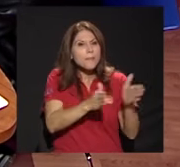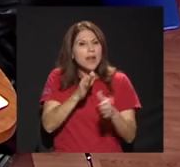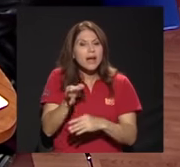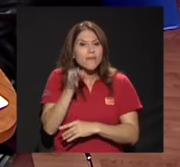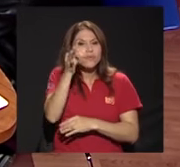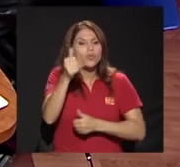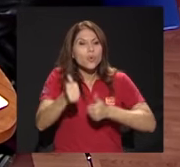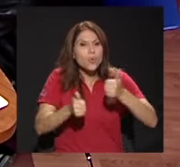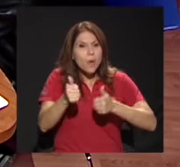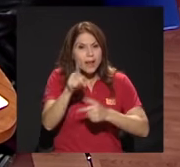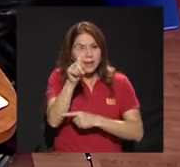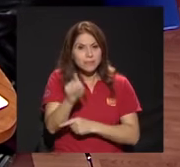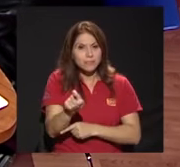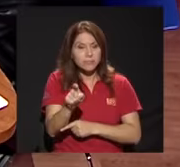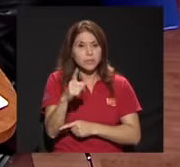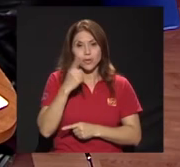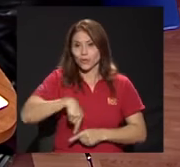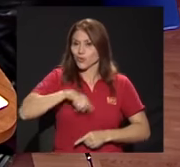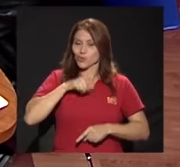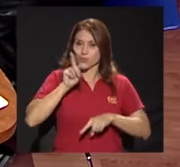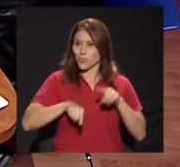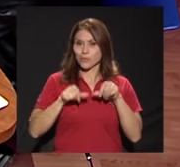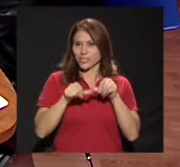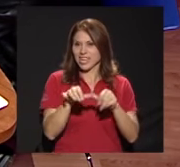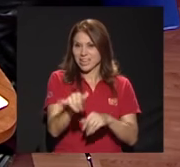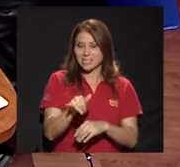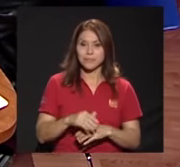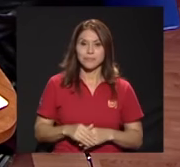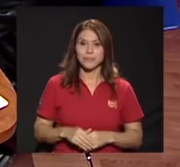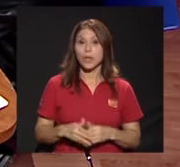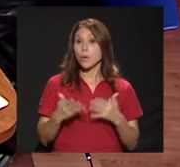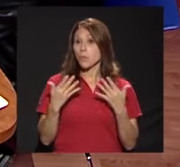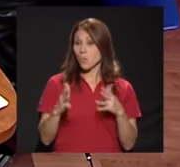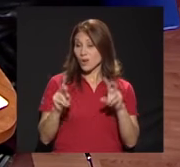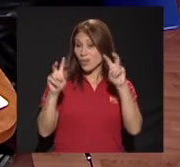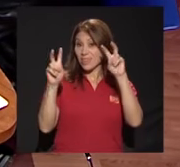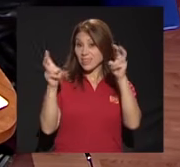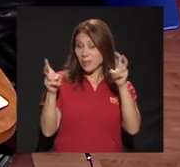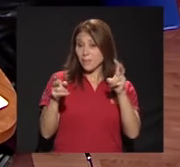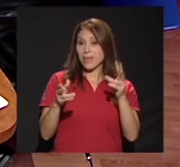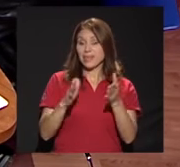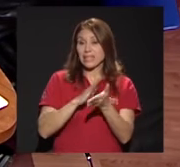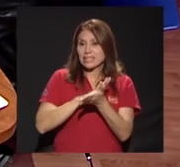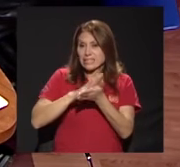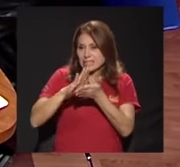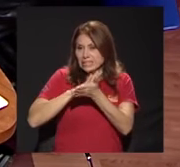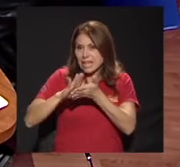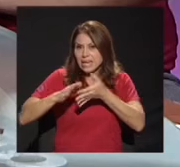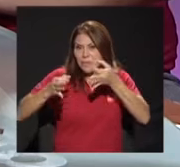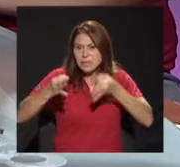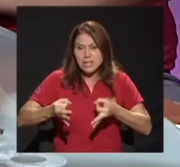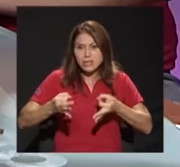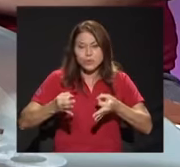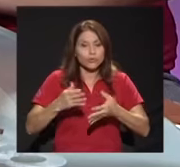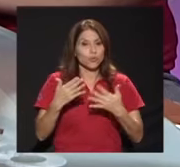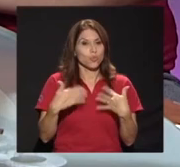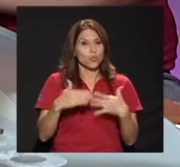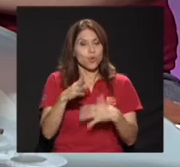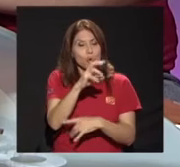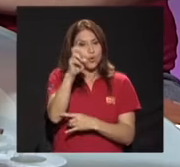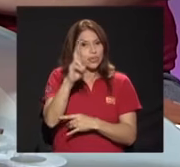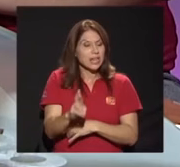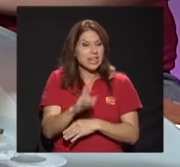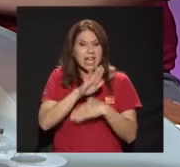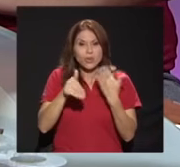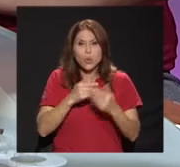Bueno, el tema de saneamiento es la gran deuda que ha tenido el país toda la vida, ¿verdad? O sea, nosotros utilizamos el agua y simplemente la descargamos